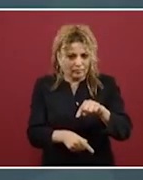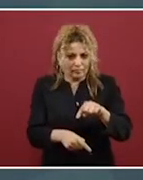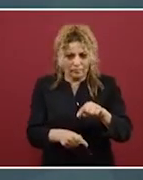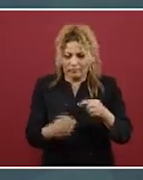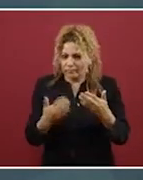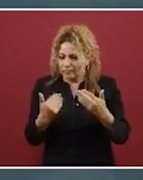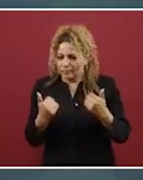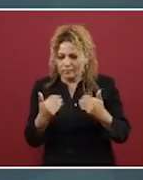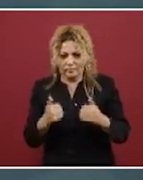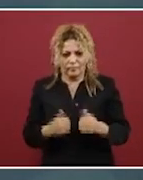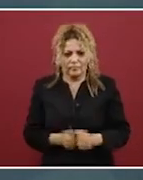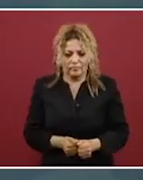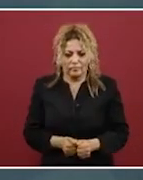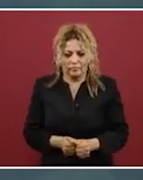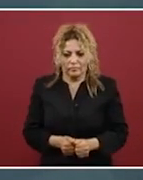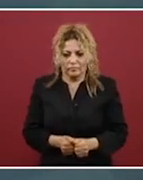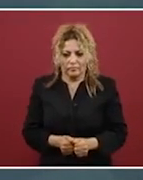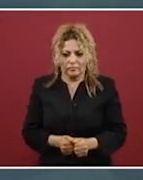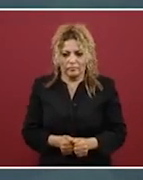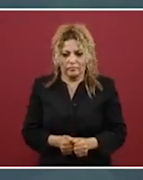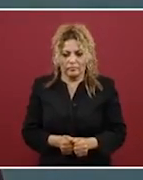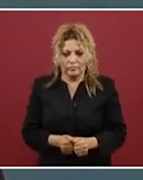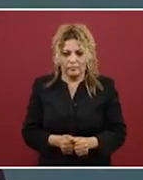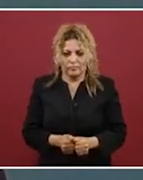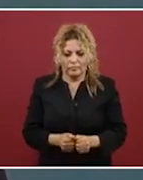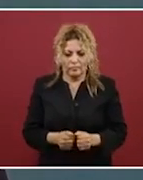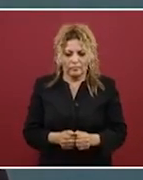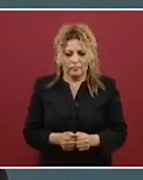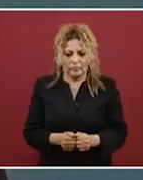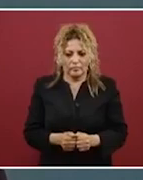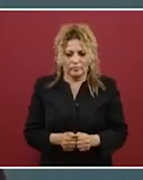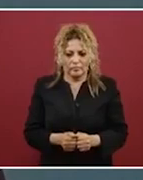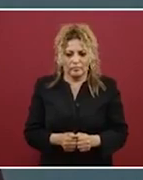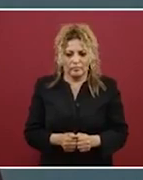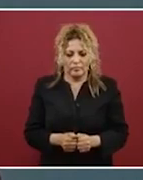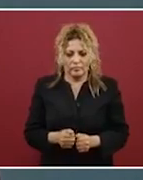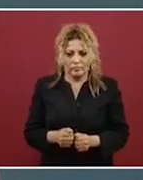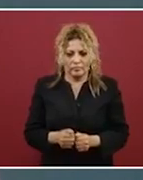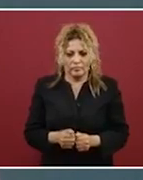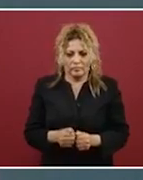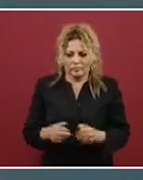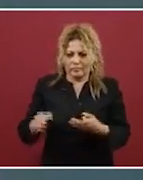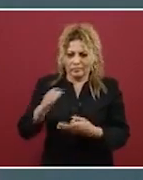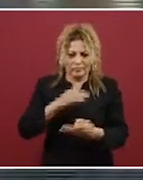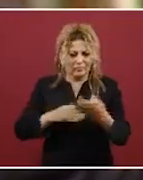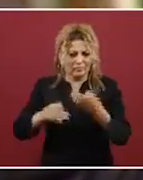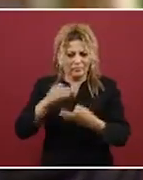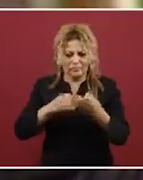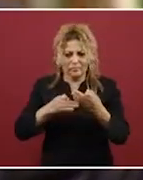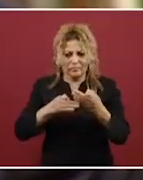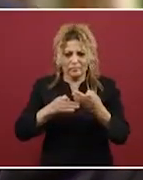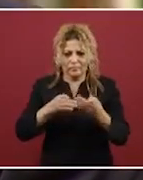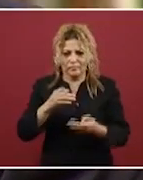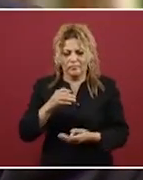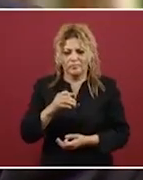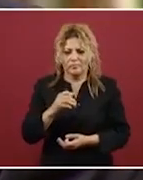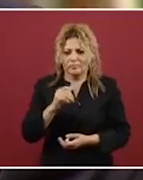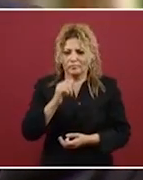que nadie se quede sin alimentación